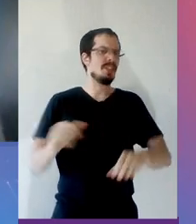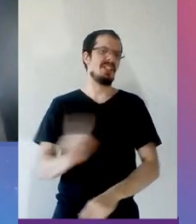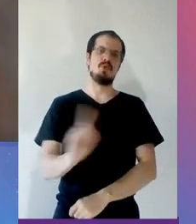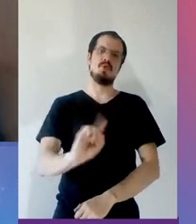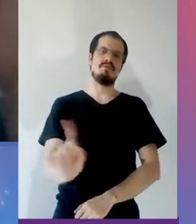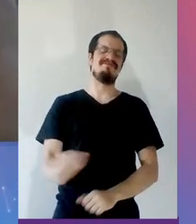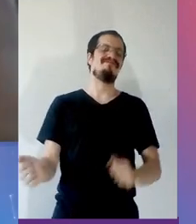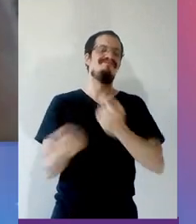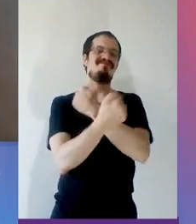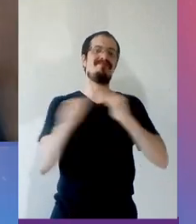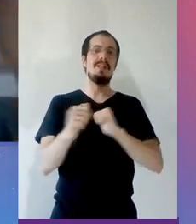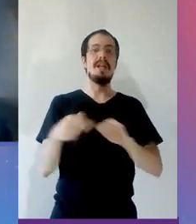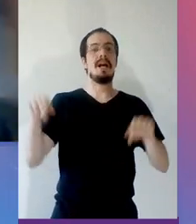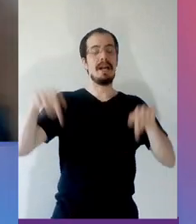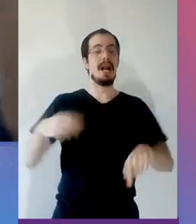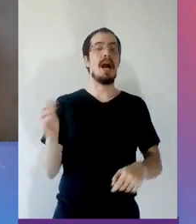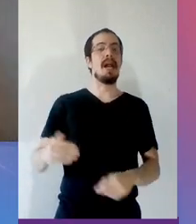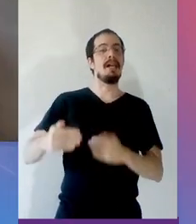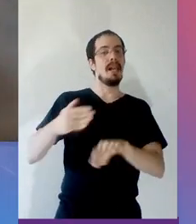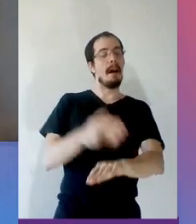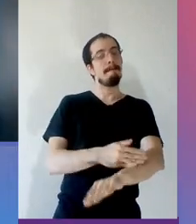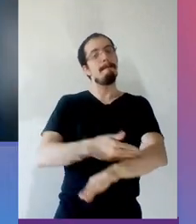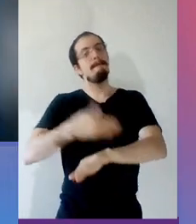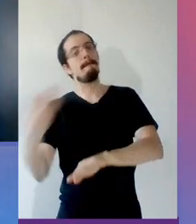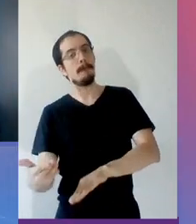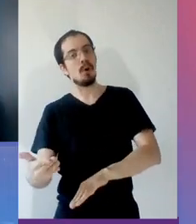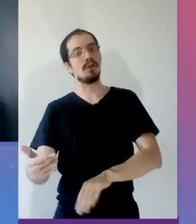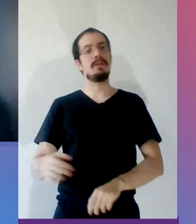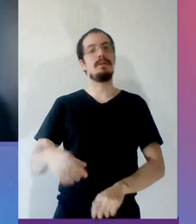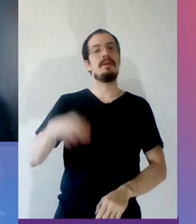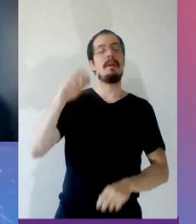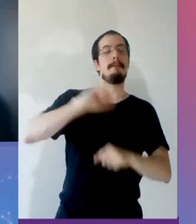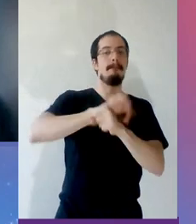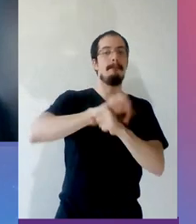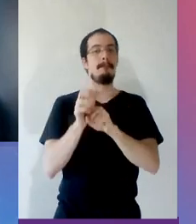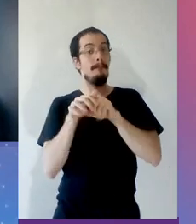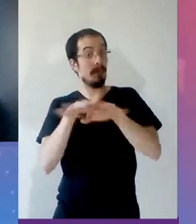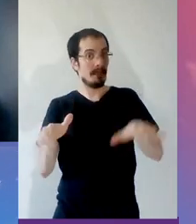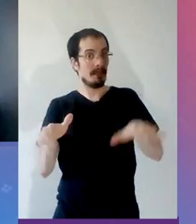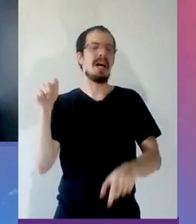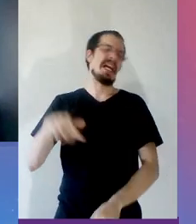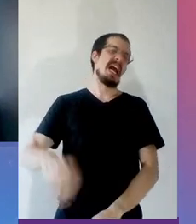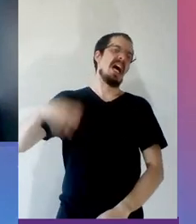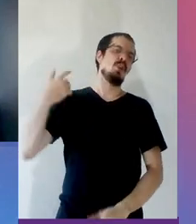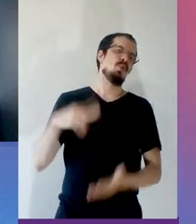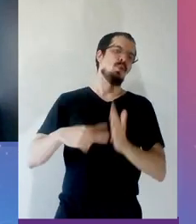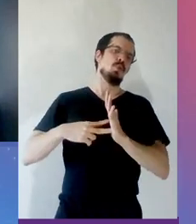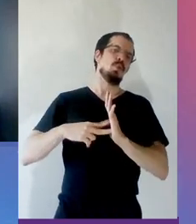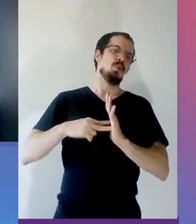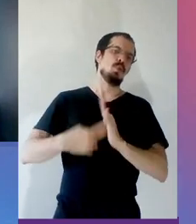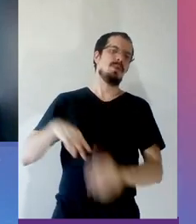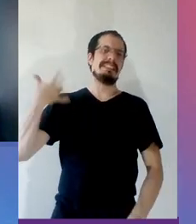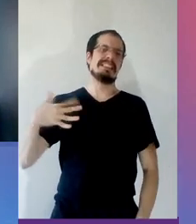que nos pille confesado, como dice el dicho, en el fondo. Entonces, el punto es